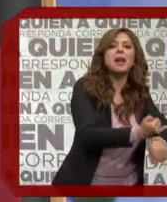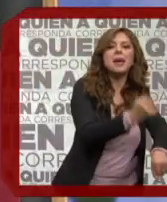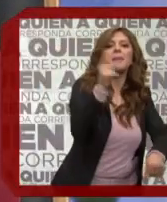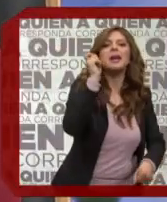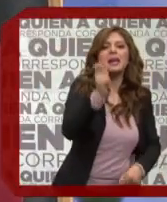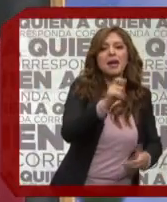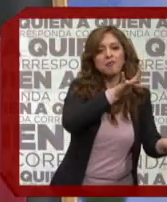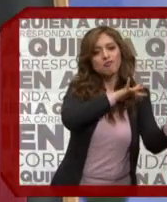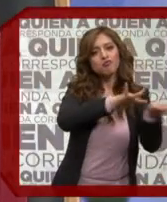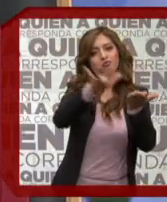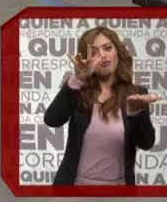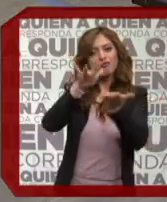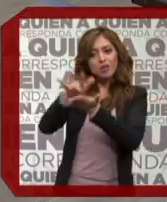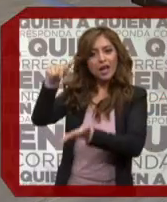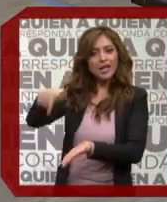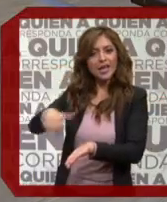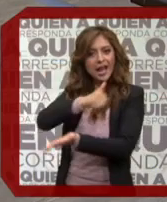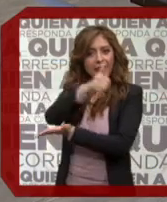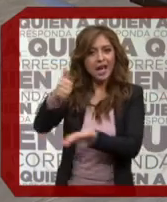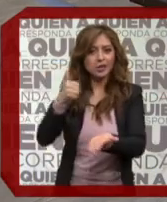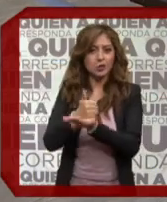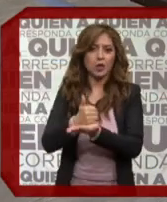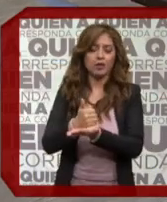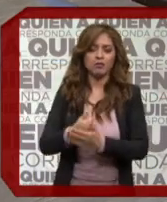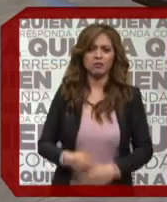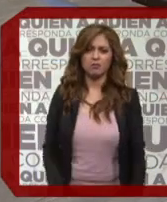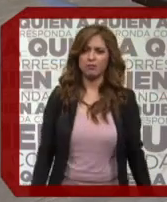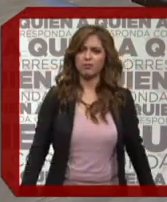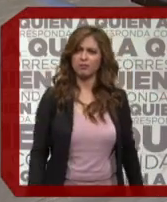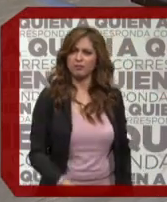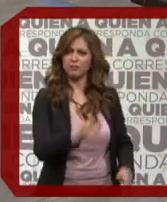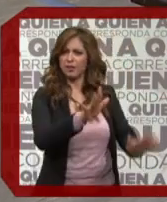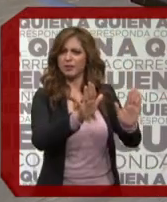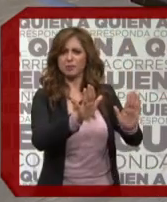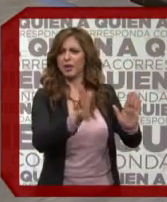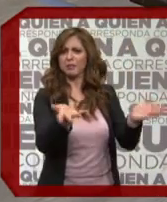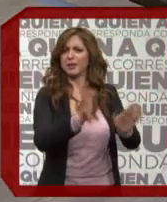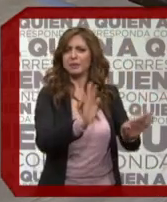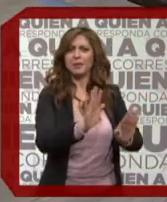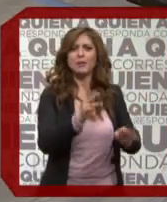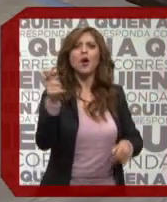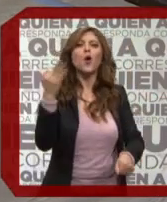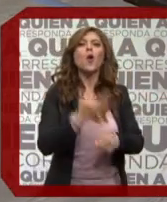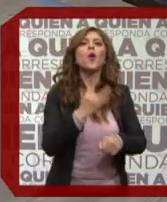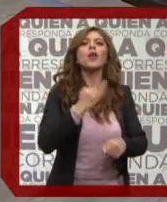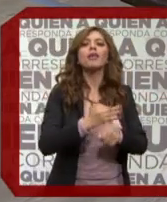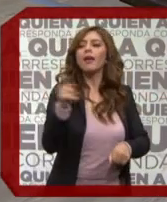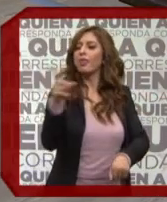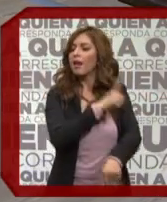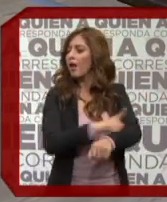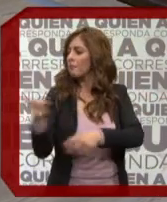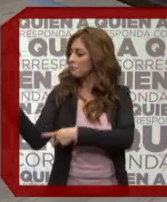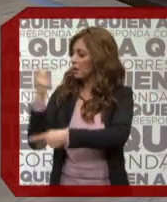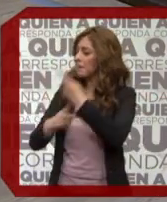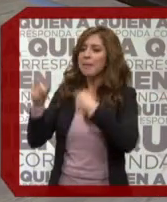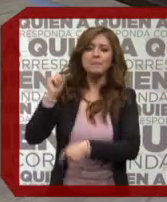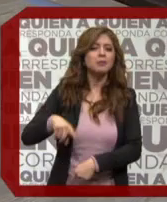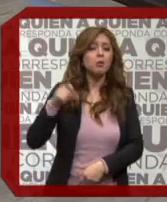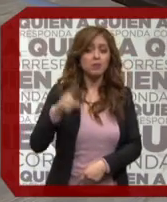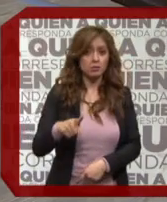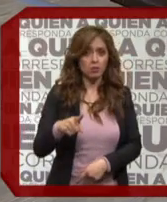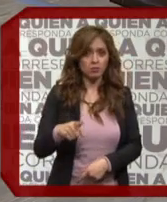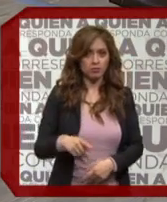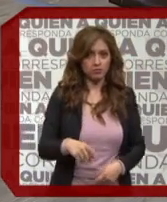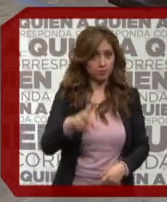ciudad. A ver, espérame, espérame, espérame. Ya es que míralos, míralos, fascinados. Ya escuché a todos los delegados decirme eso. No, pero aquí